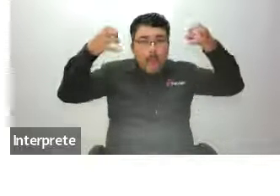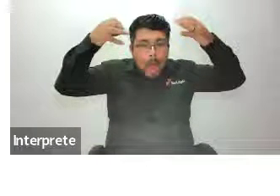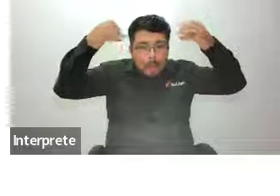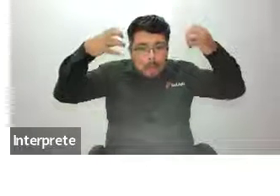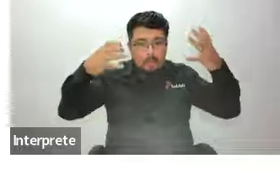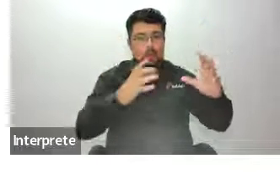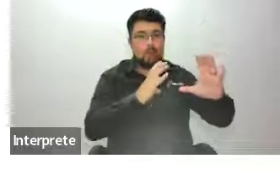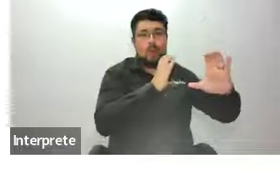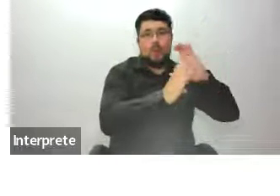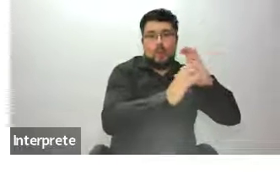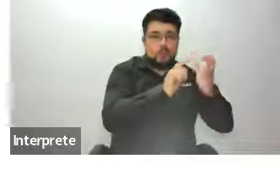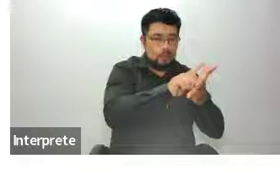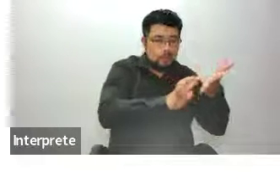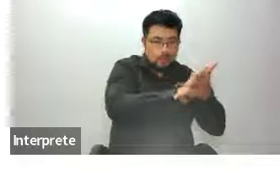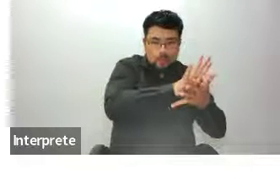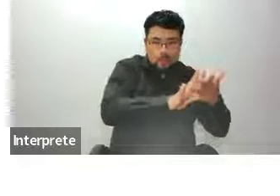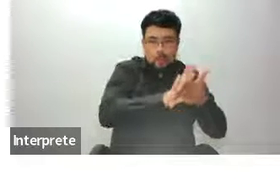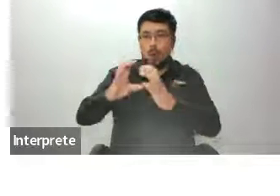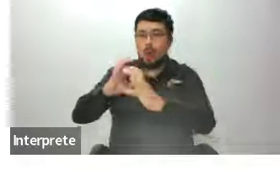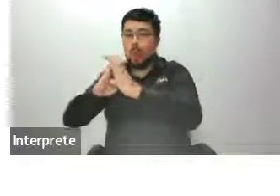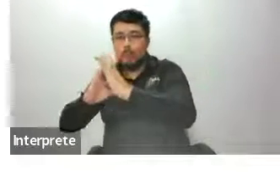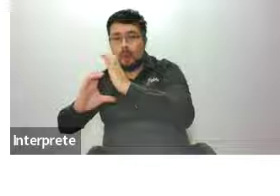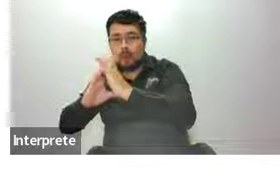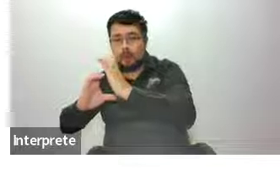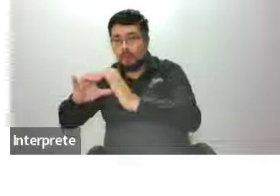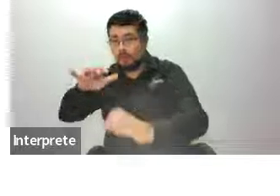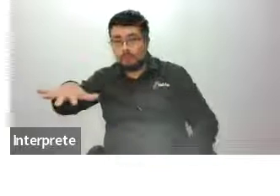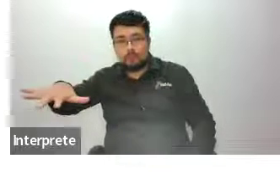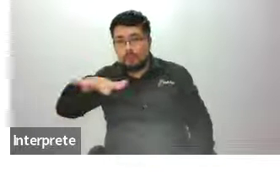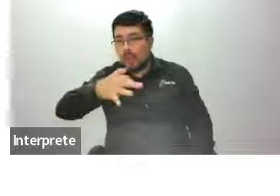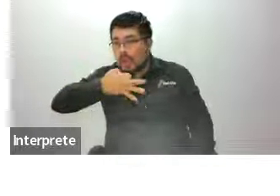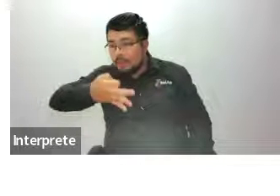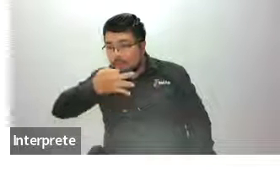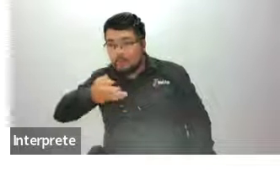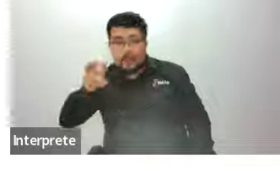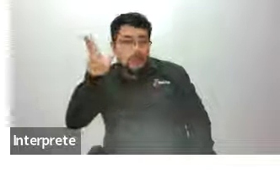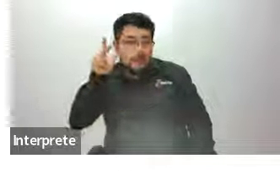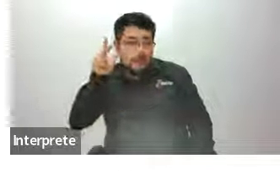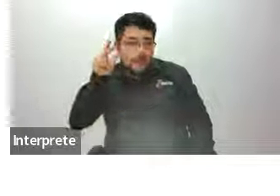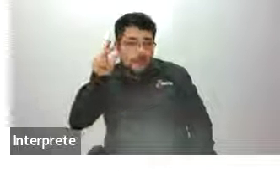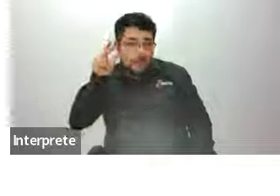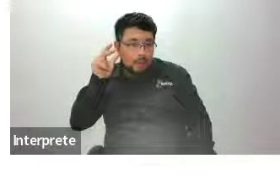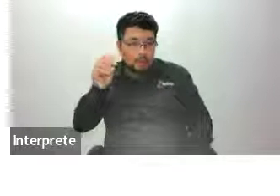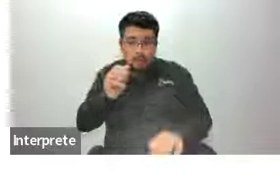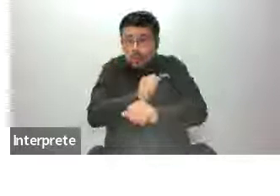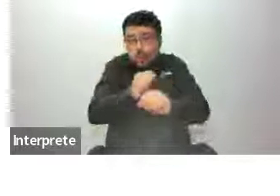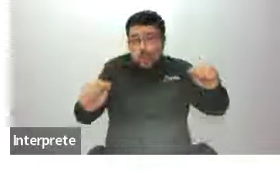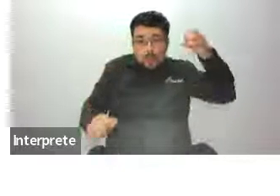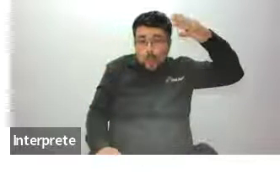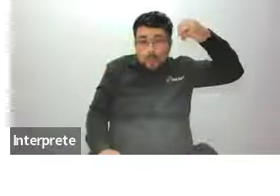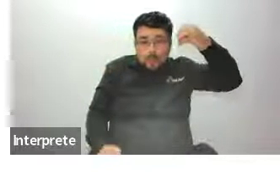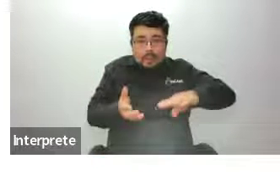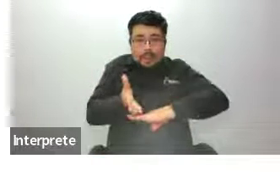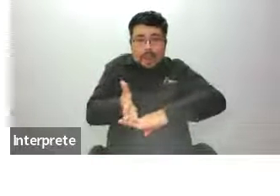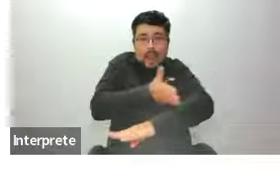o eh, auditivo verbal, no voy a tener una adquisición temprana. Por lo tanto, va a